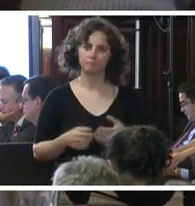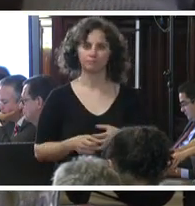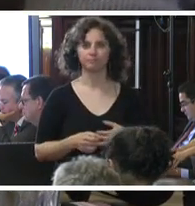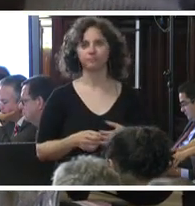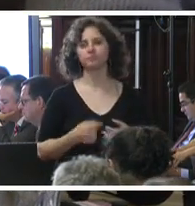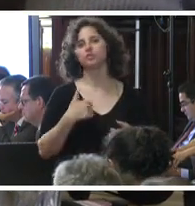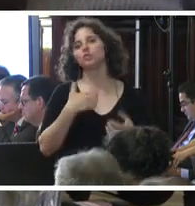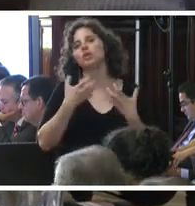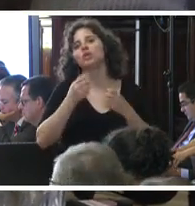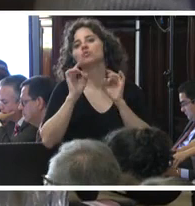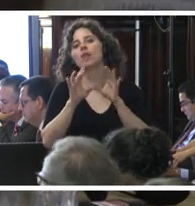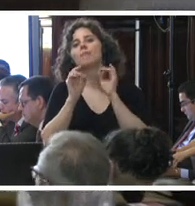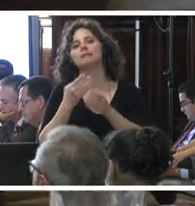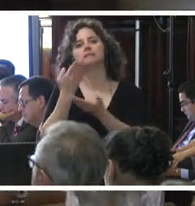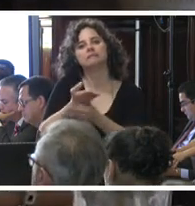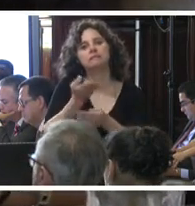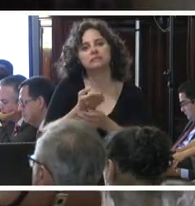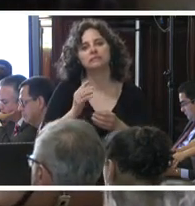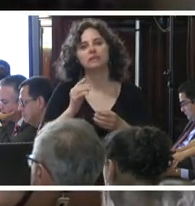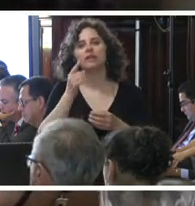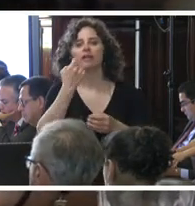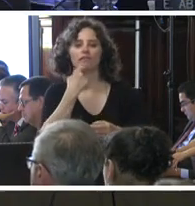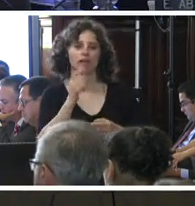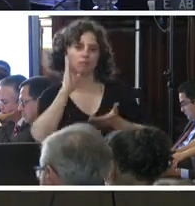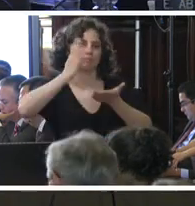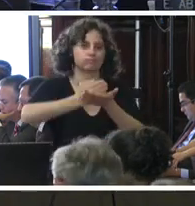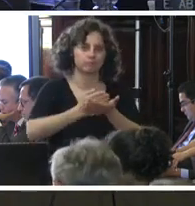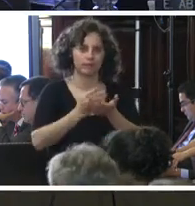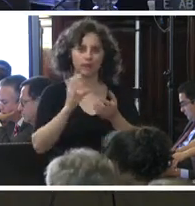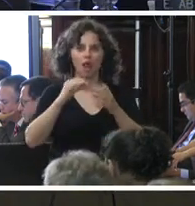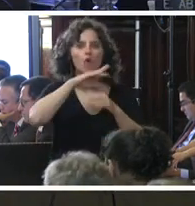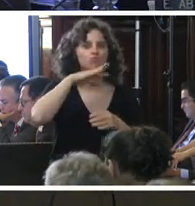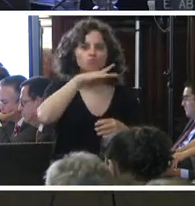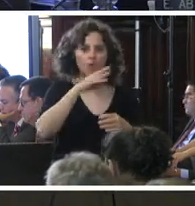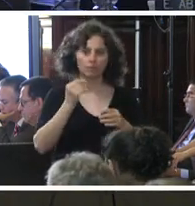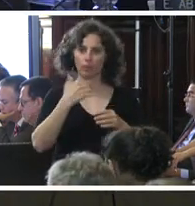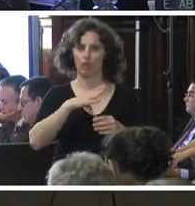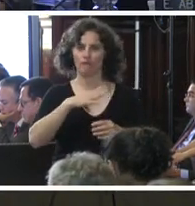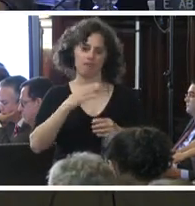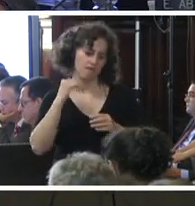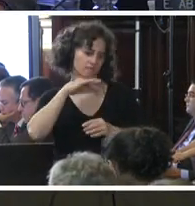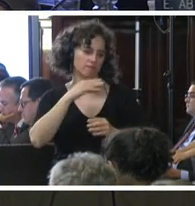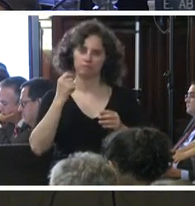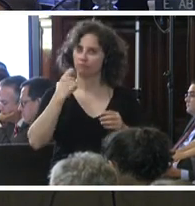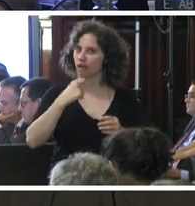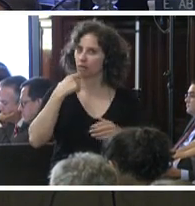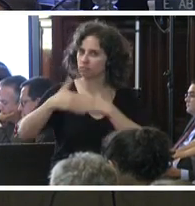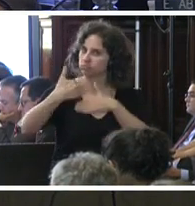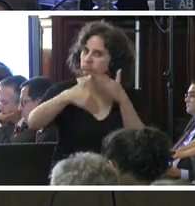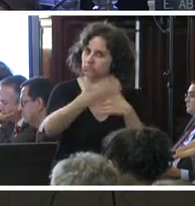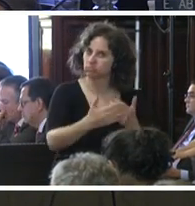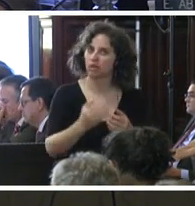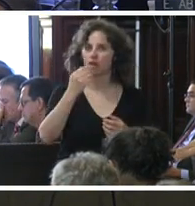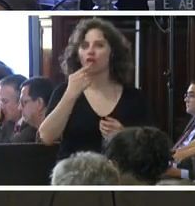Yo quisiera nada más insistir en el tema de la impunidad y la corrupción, que bien señala el subsecretario en